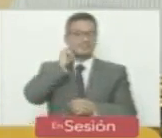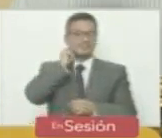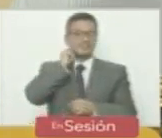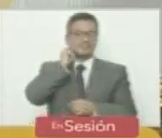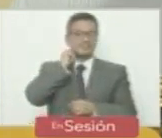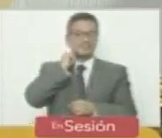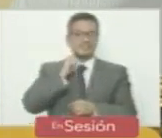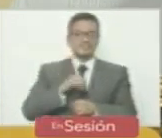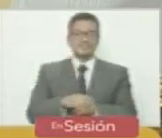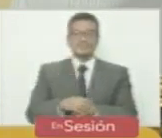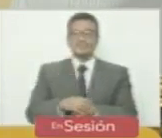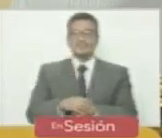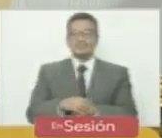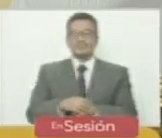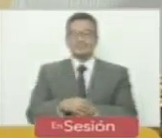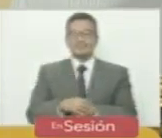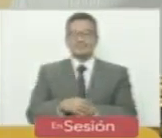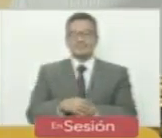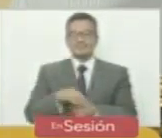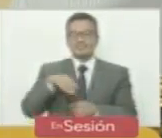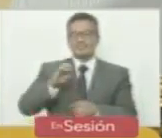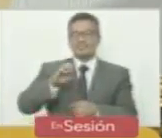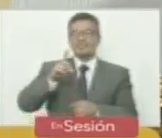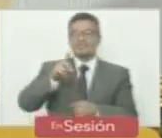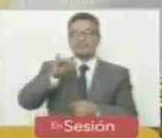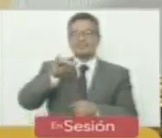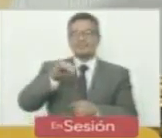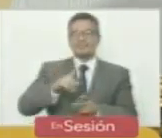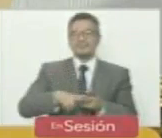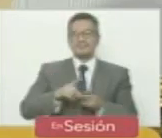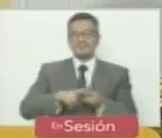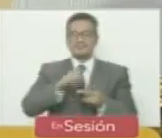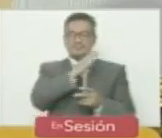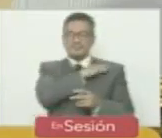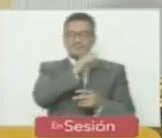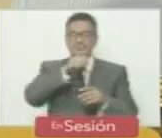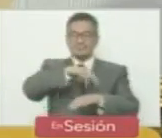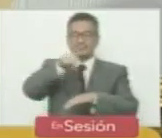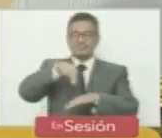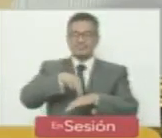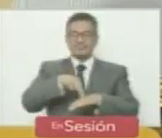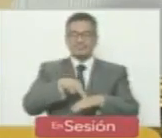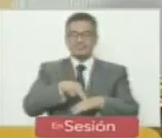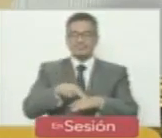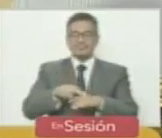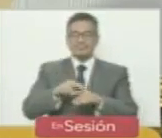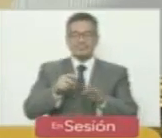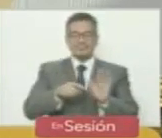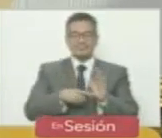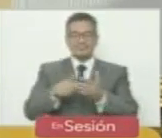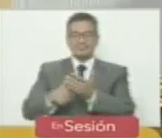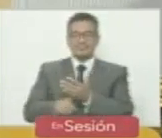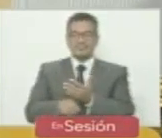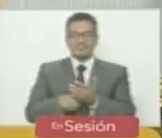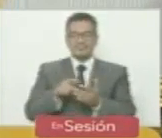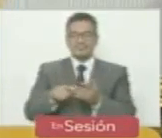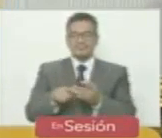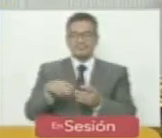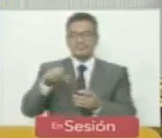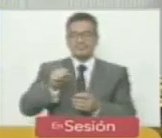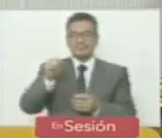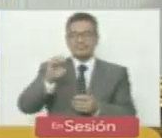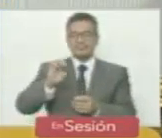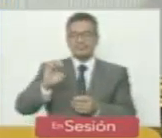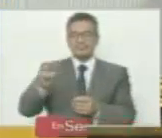Y Eric López Calizaya, director nacional de operaciones de identificación, CEGIC de